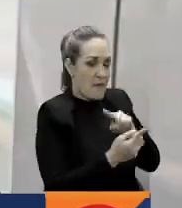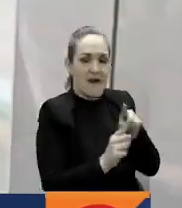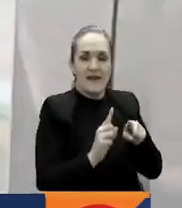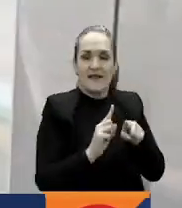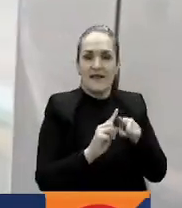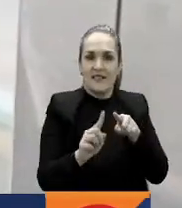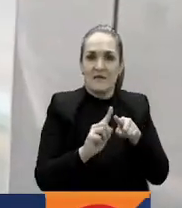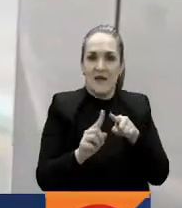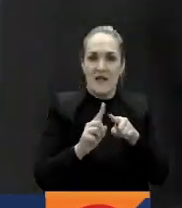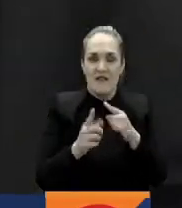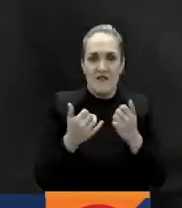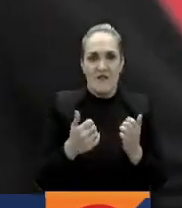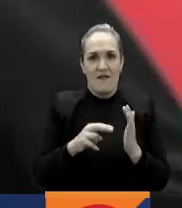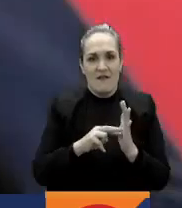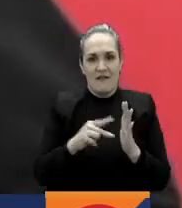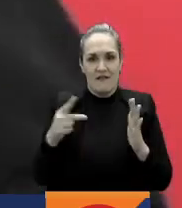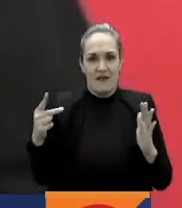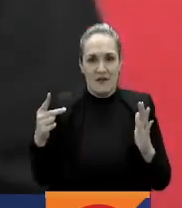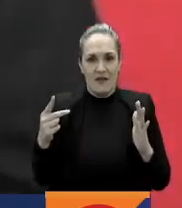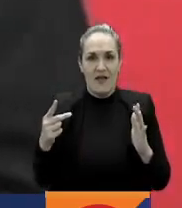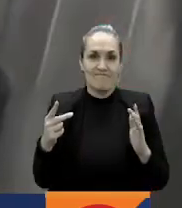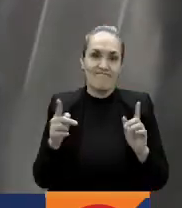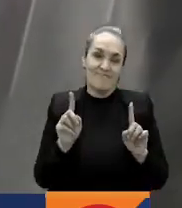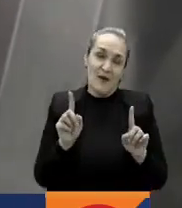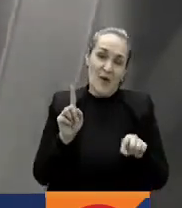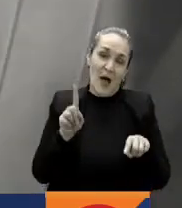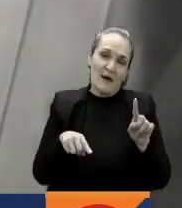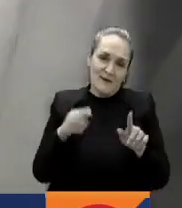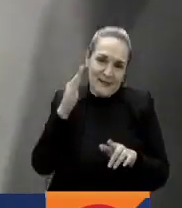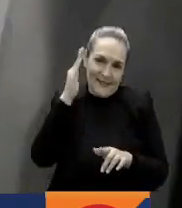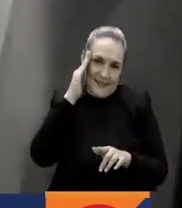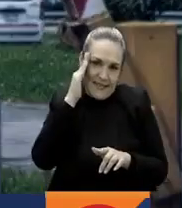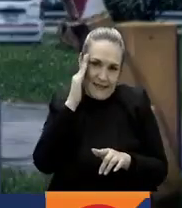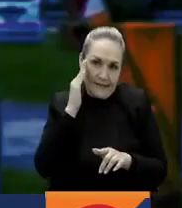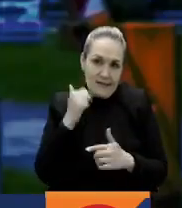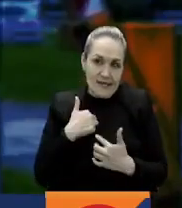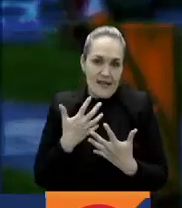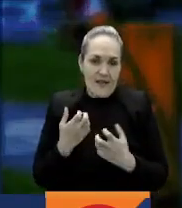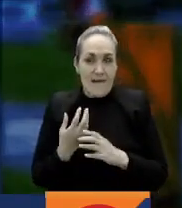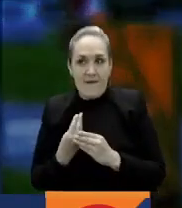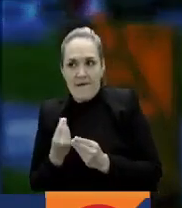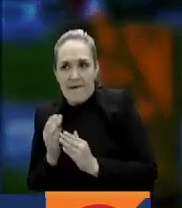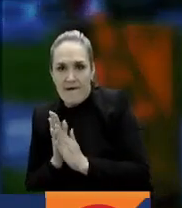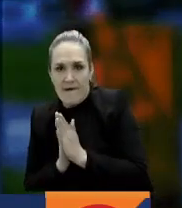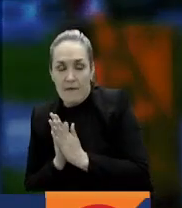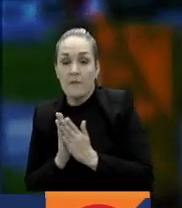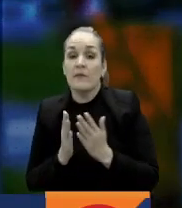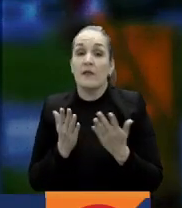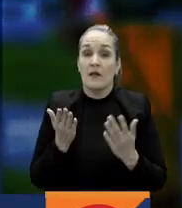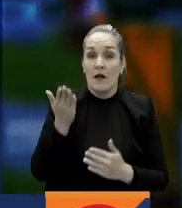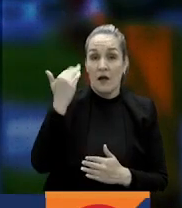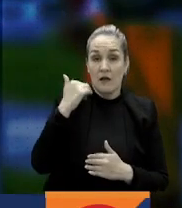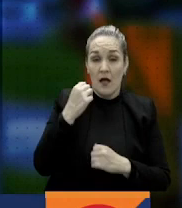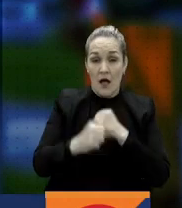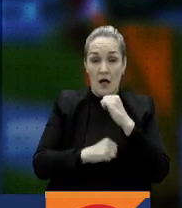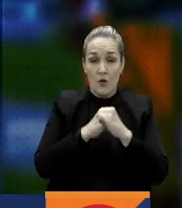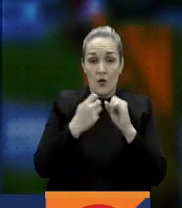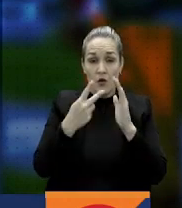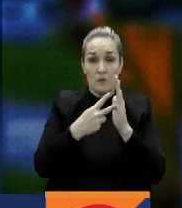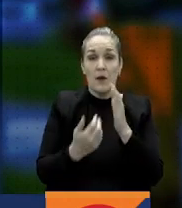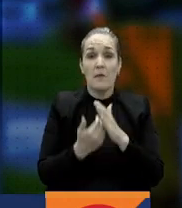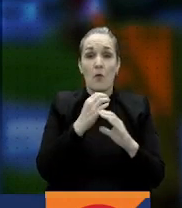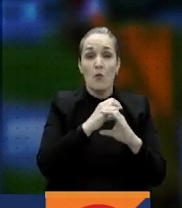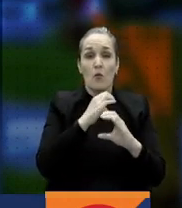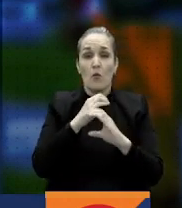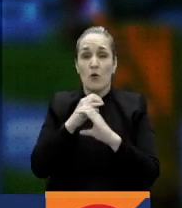la tecnología y algunos intereses. Cuando en el año 2000 empezó a funcionar Transmilenio con solo 34 buses